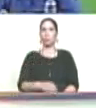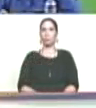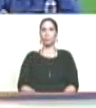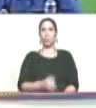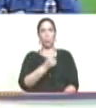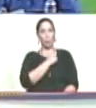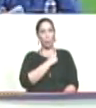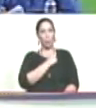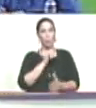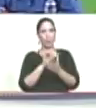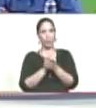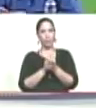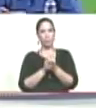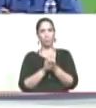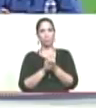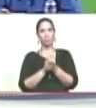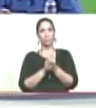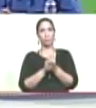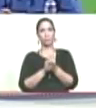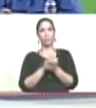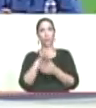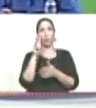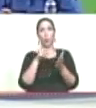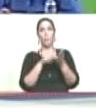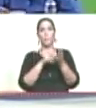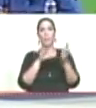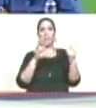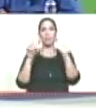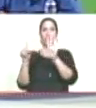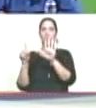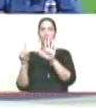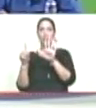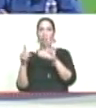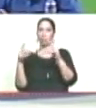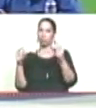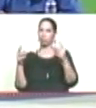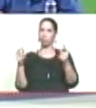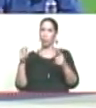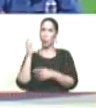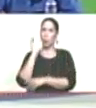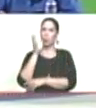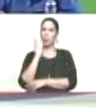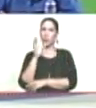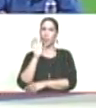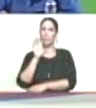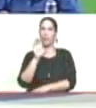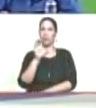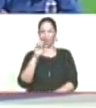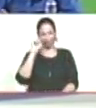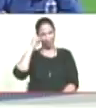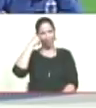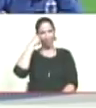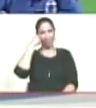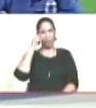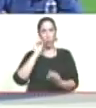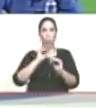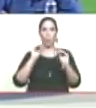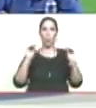Compañero, 2016 activamos los congresos de la patria, recuerda, Diosdado, para